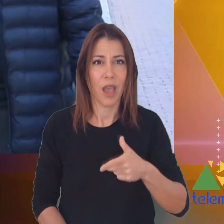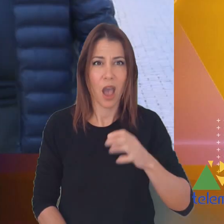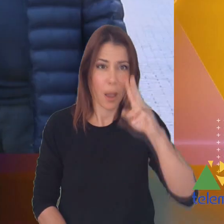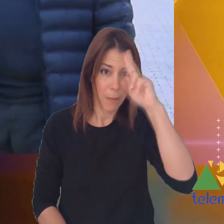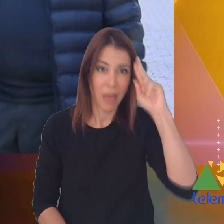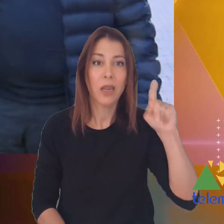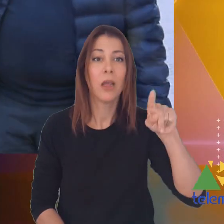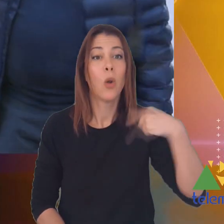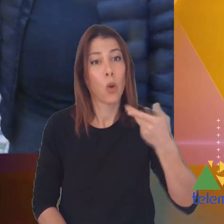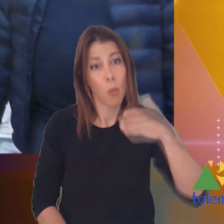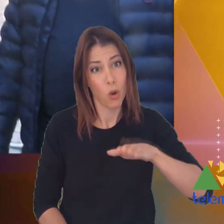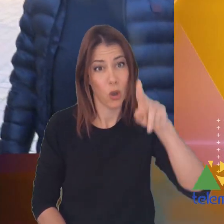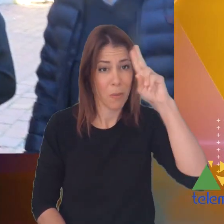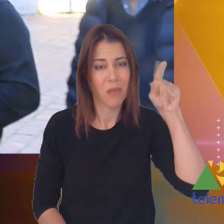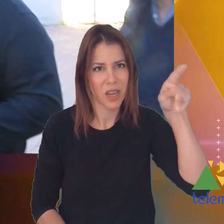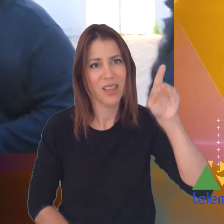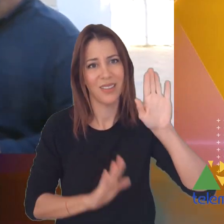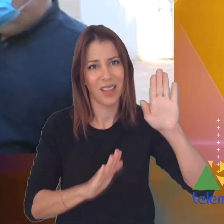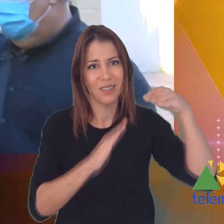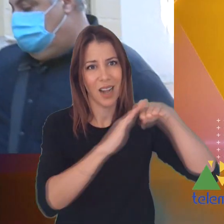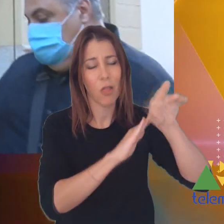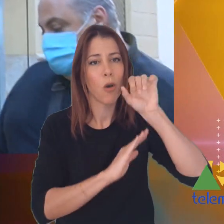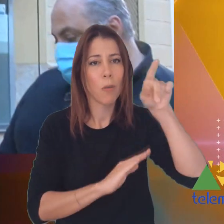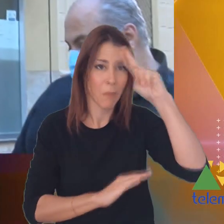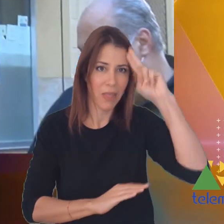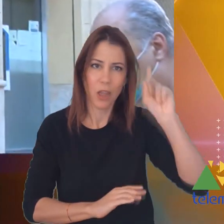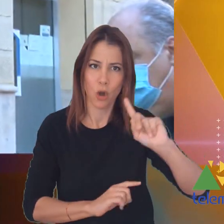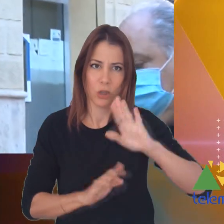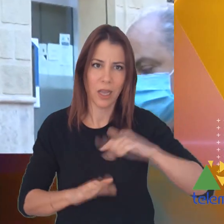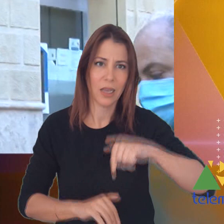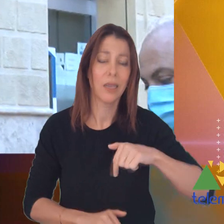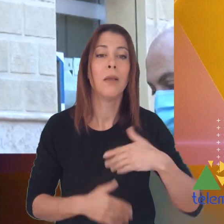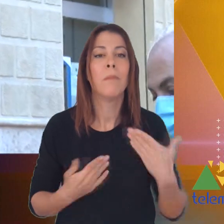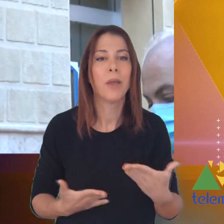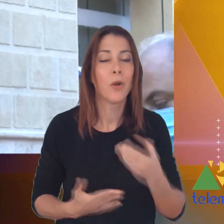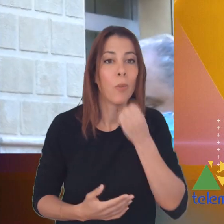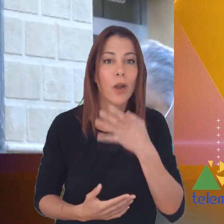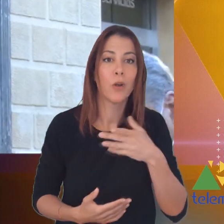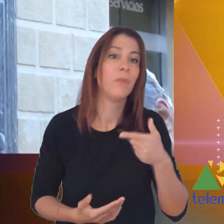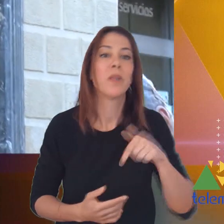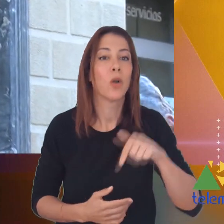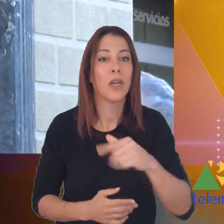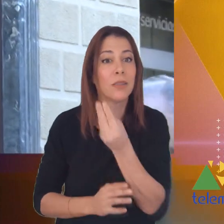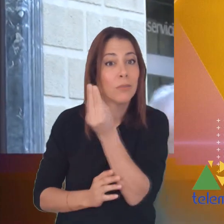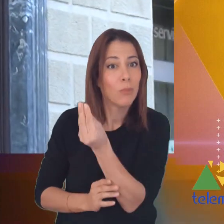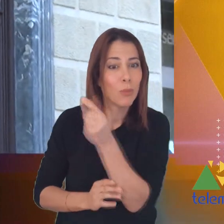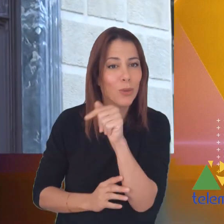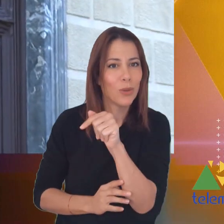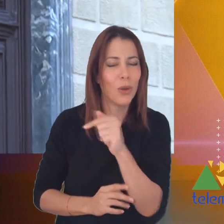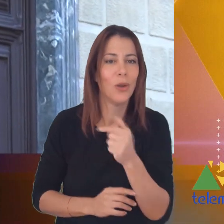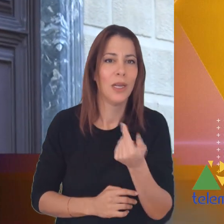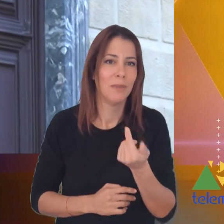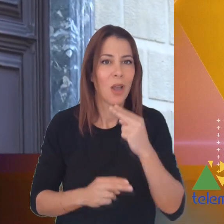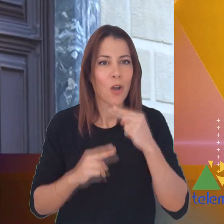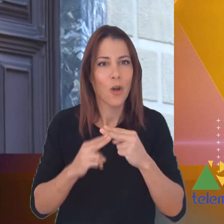Madrid. Murió en Madrid y está enterrado en Madrid, es decir, no está enterrado en Motril. Y bueno, pues con este busto, pues se le quiere un poco,